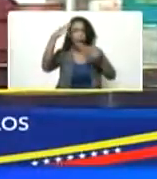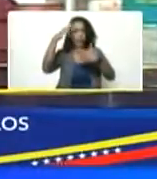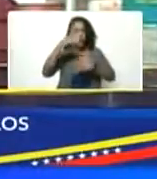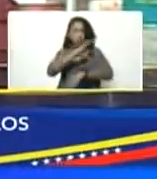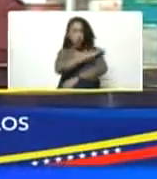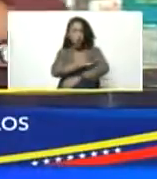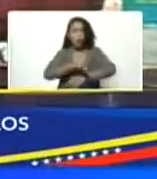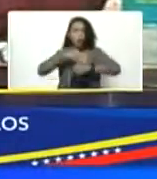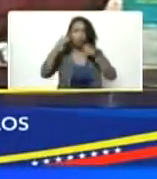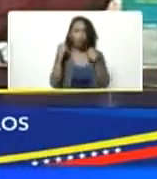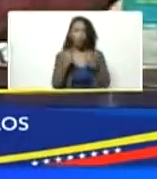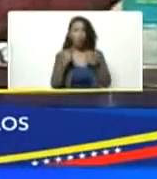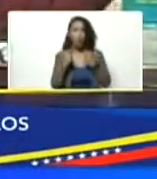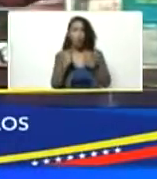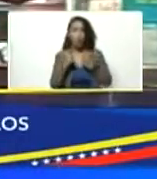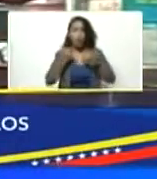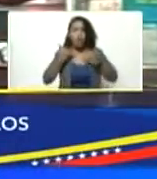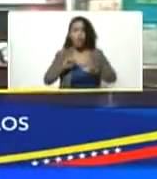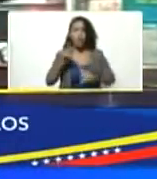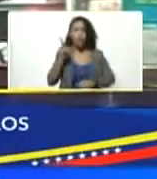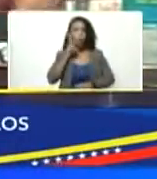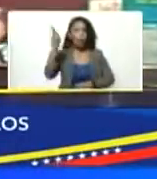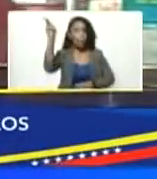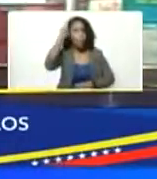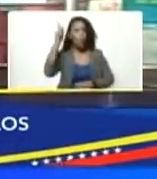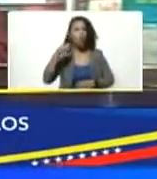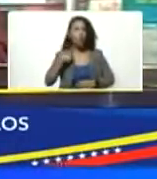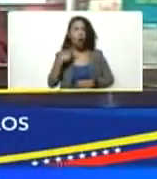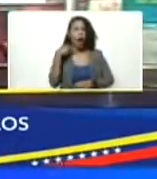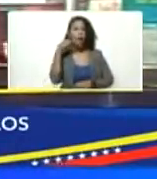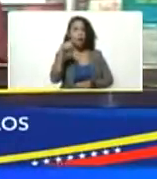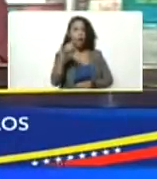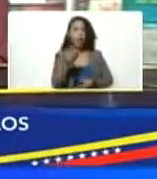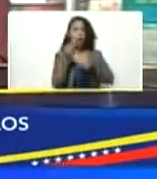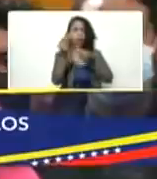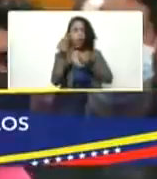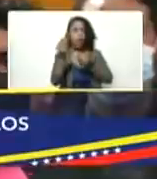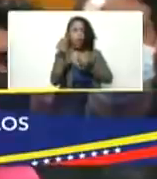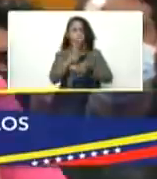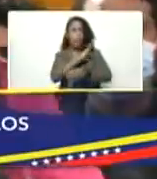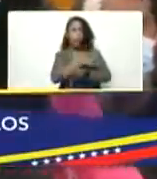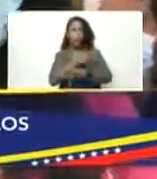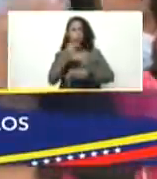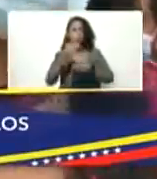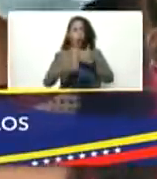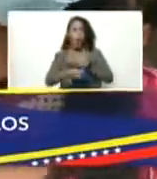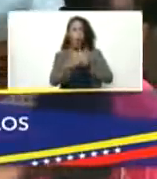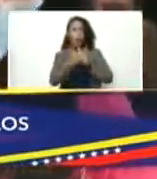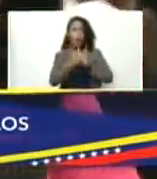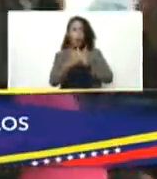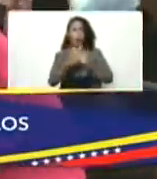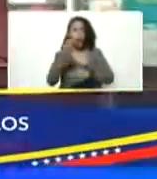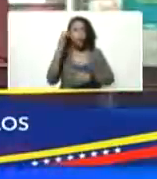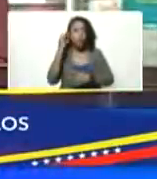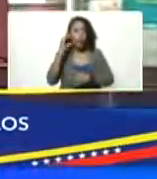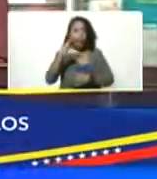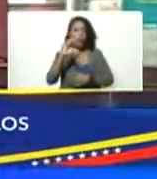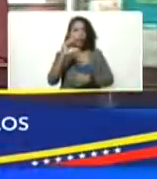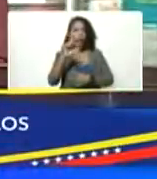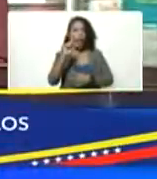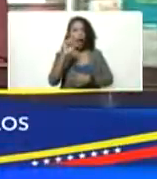duro, hijo de Hueca y Puro, y te doy todo el poder para que tú vayas adelante, muchacha. Clara Josefina.